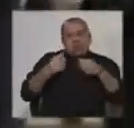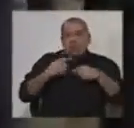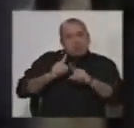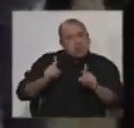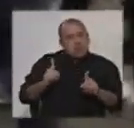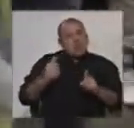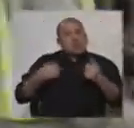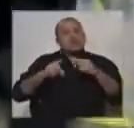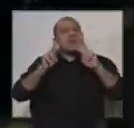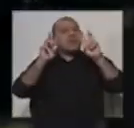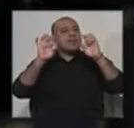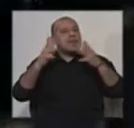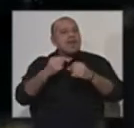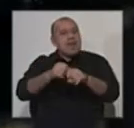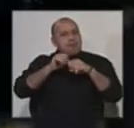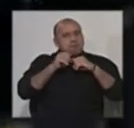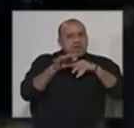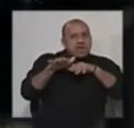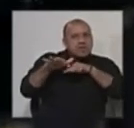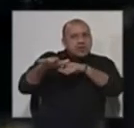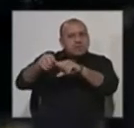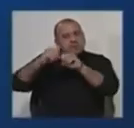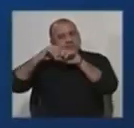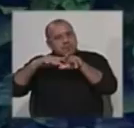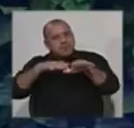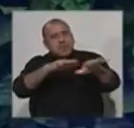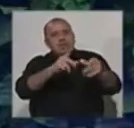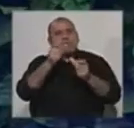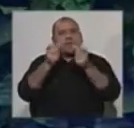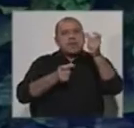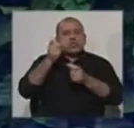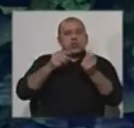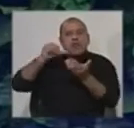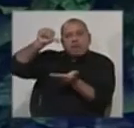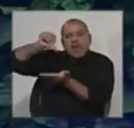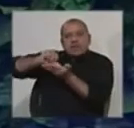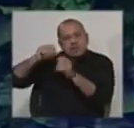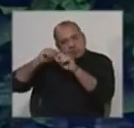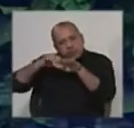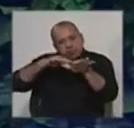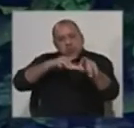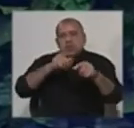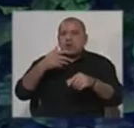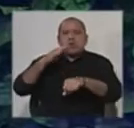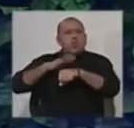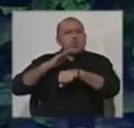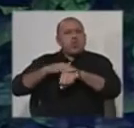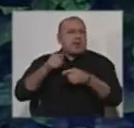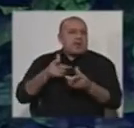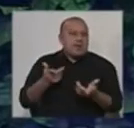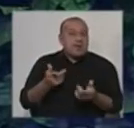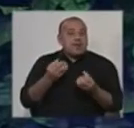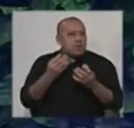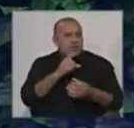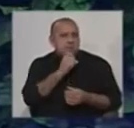las migraciones y los migrantes que son al final aparecen como los culpables y aquí está la gran mentira porque